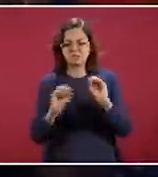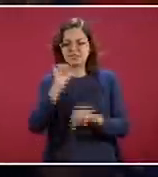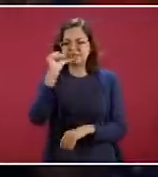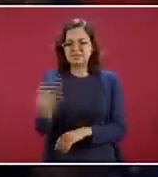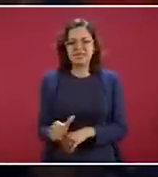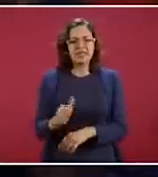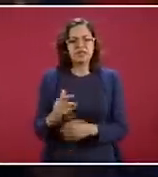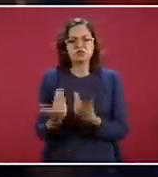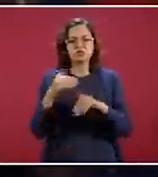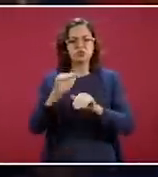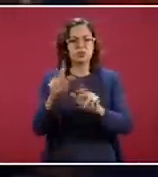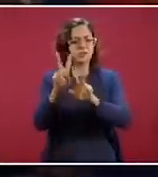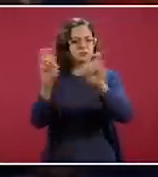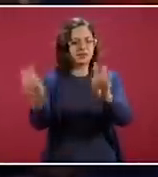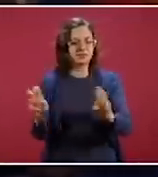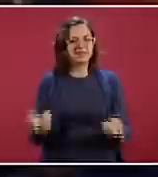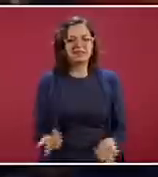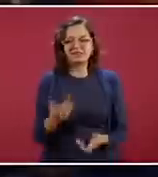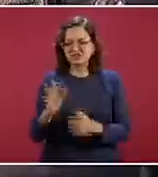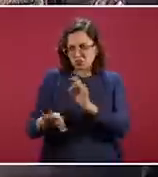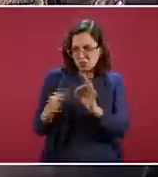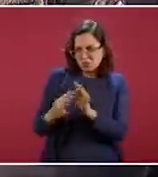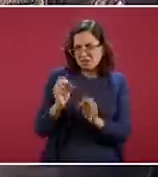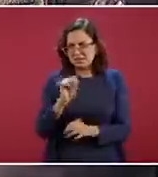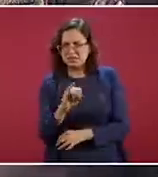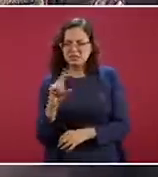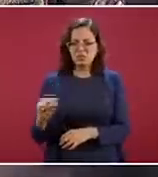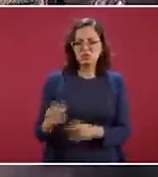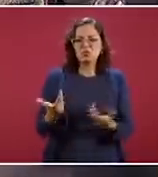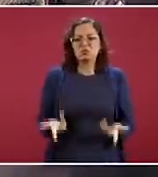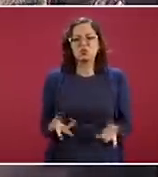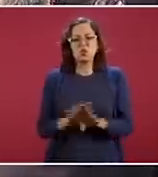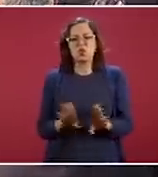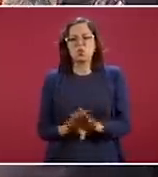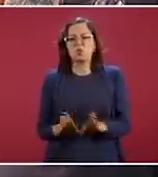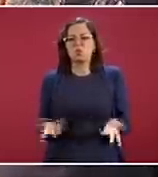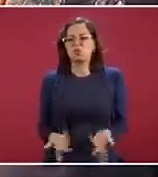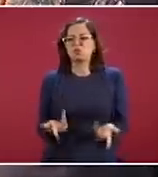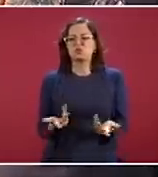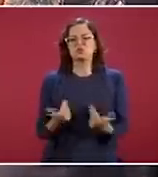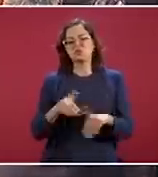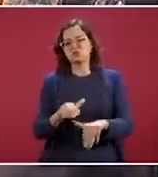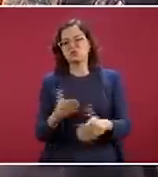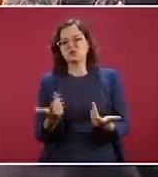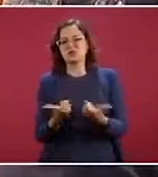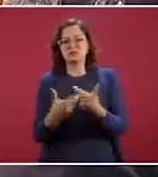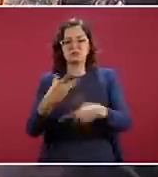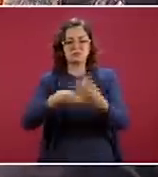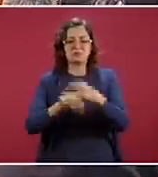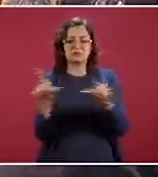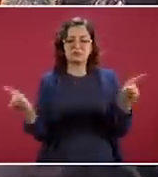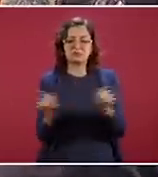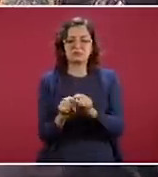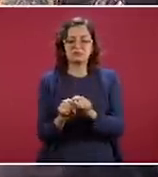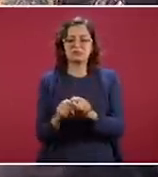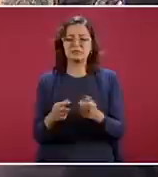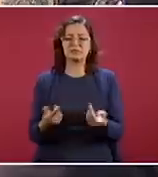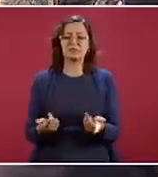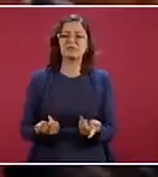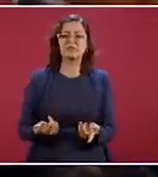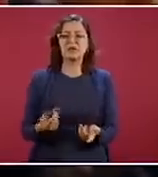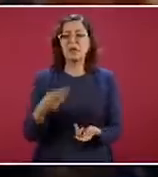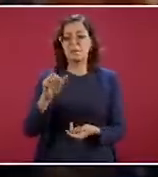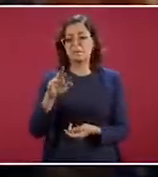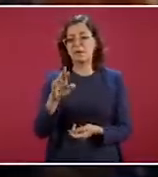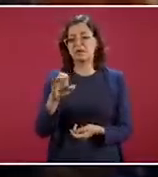alusión en este sentido, ¿se va a cumplir, ya no se va a cumplir? Sí. Y nada más hablar en economía de tiempo, por favor, si me lo permite. Si ya